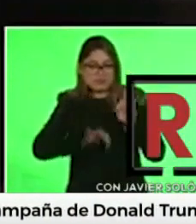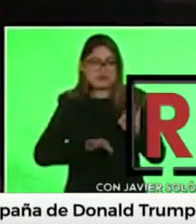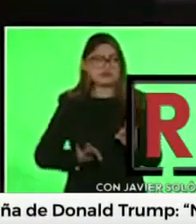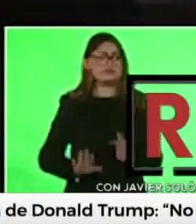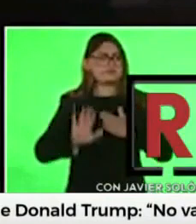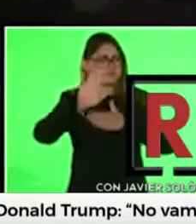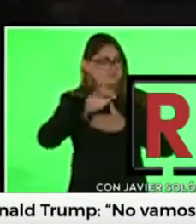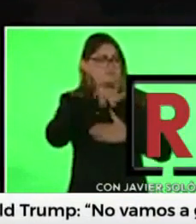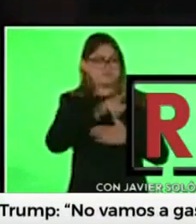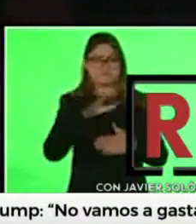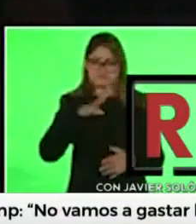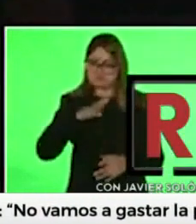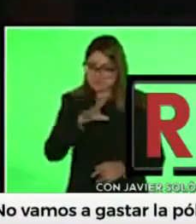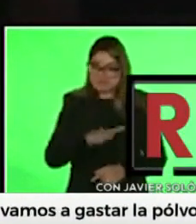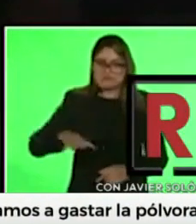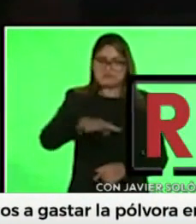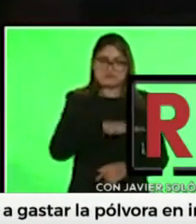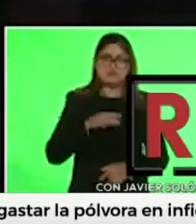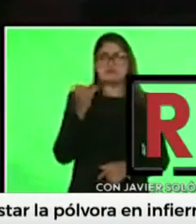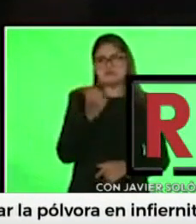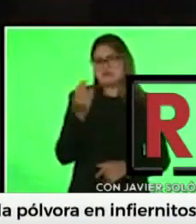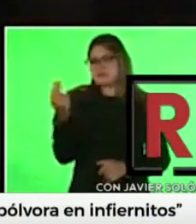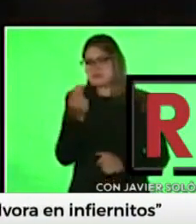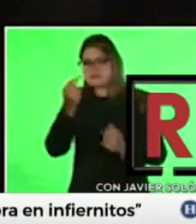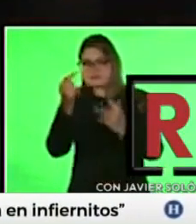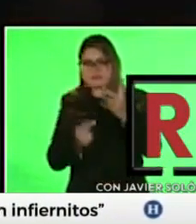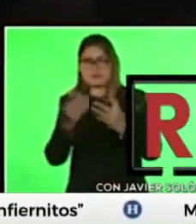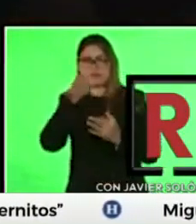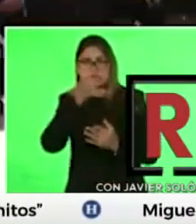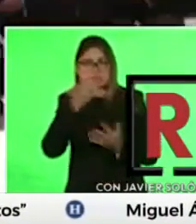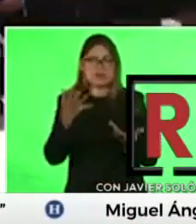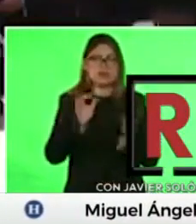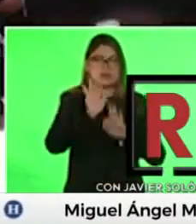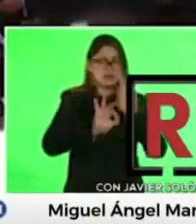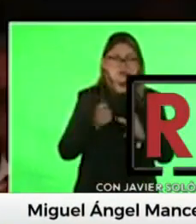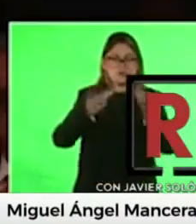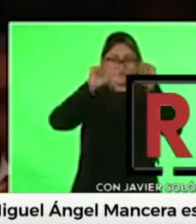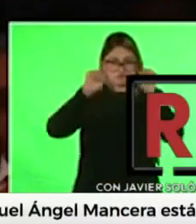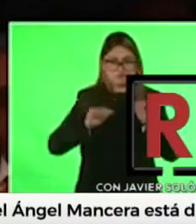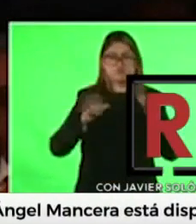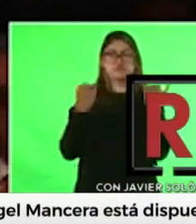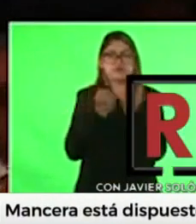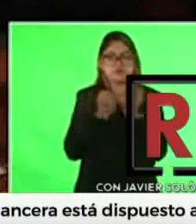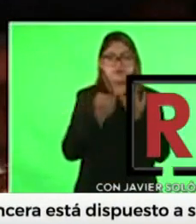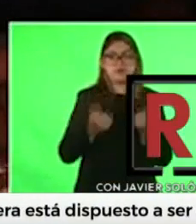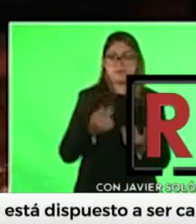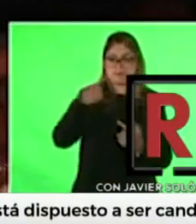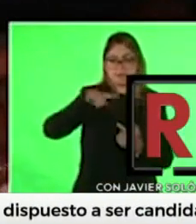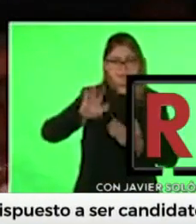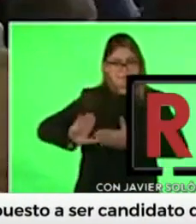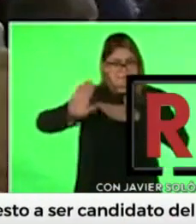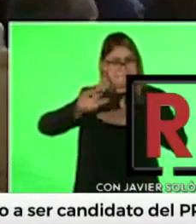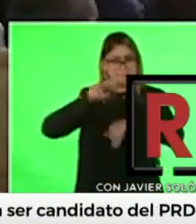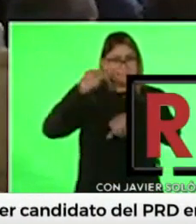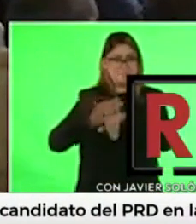siguiente sexenio. Acá no, aquí sí parece que, si bien ya hay muchas ideas que ya lanzaron, hay un folletito que ya trae algunas